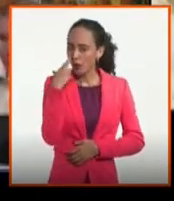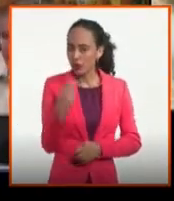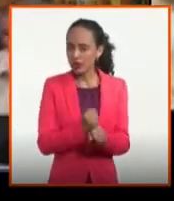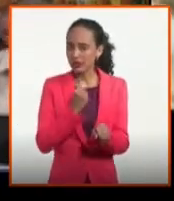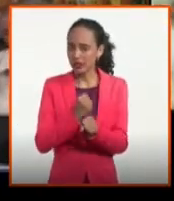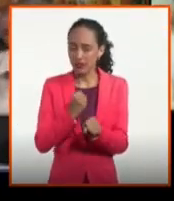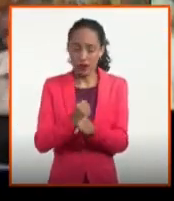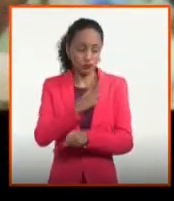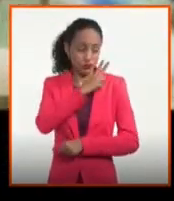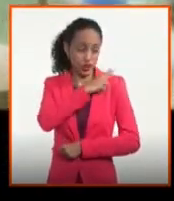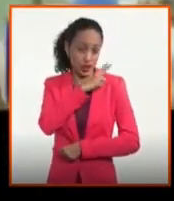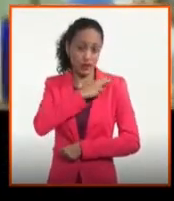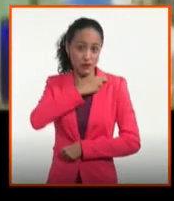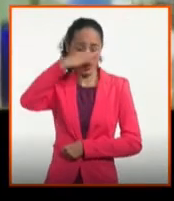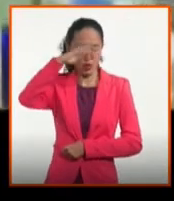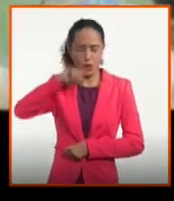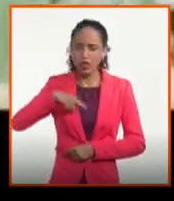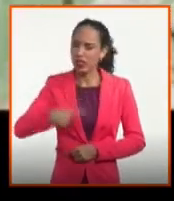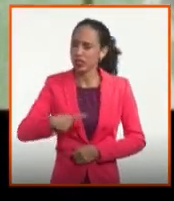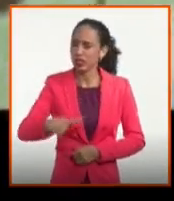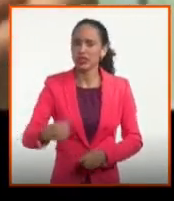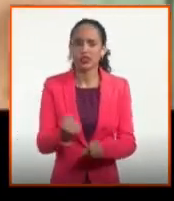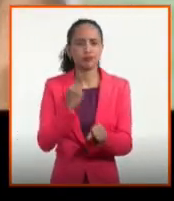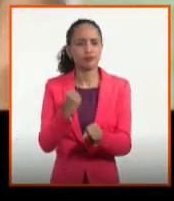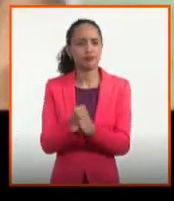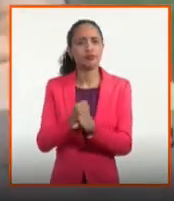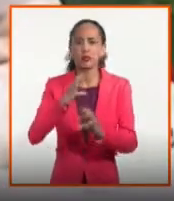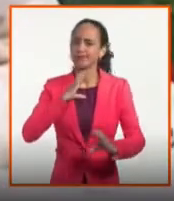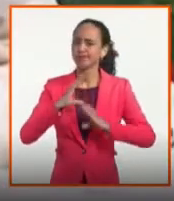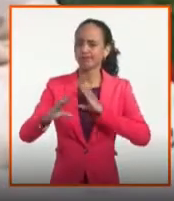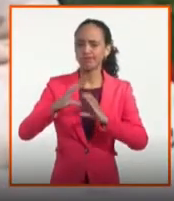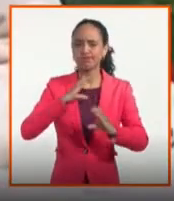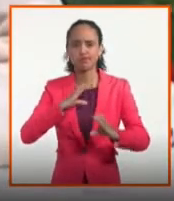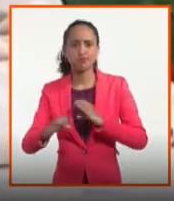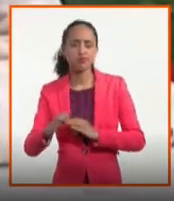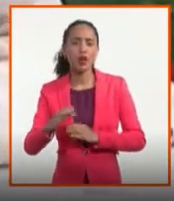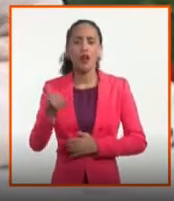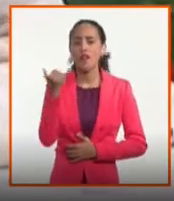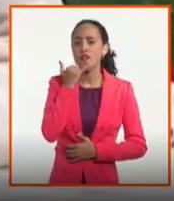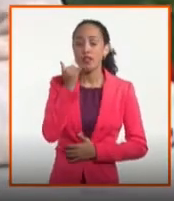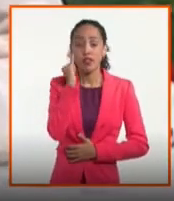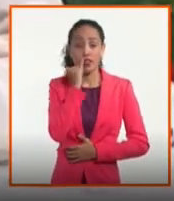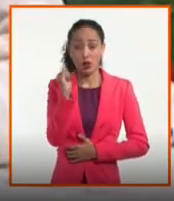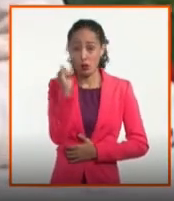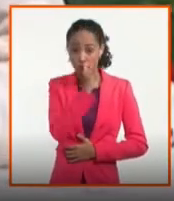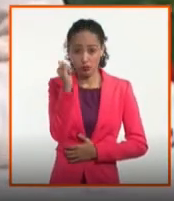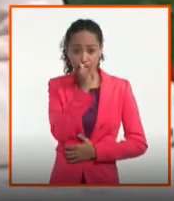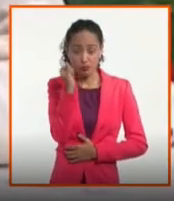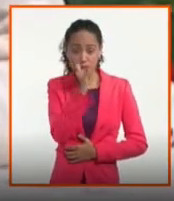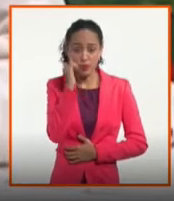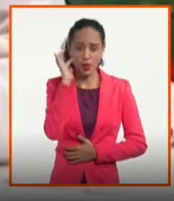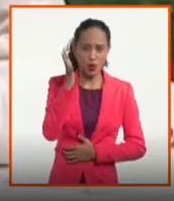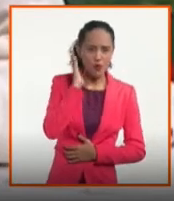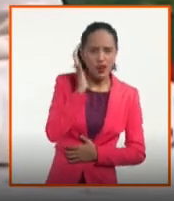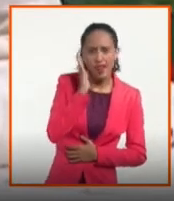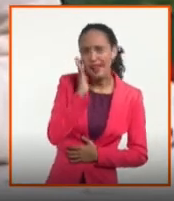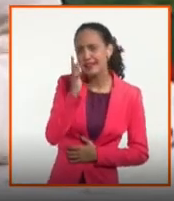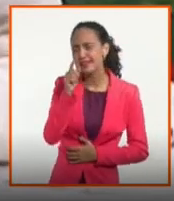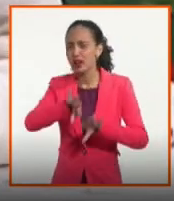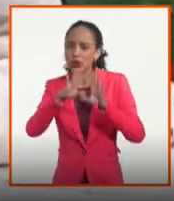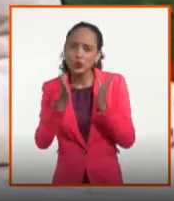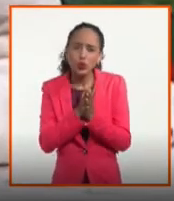día ocupado comunicándonos en videoconferencias por muchas vías siguiendo todos los días lo que pasaba en